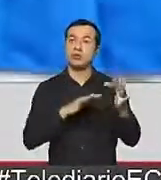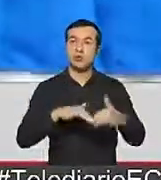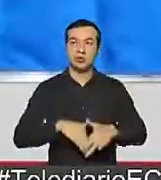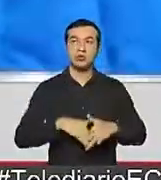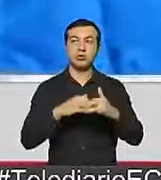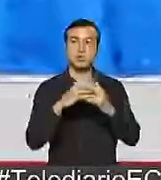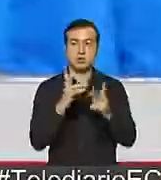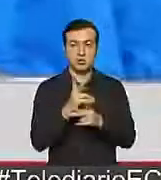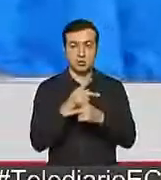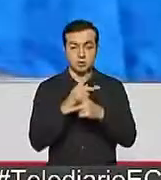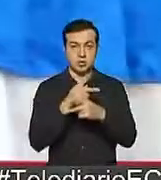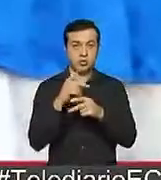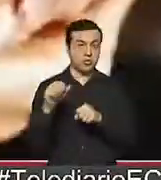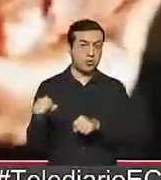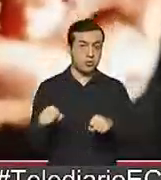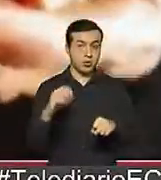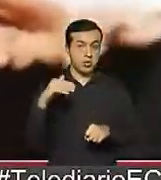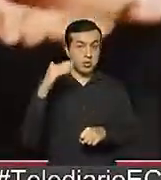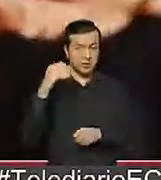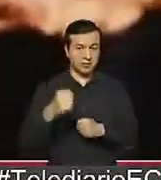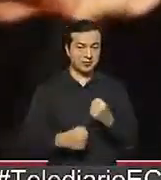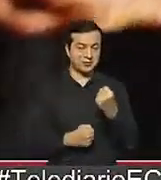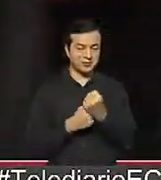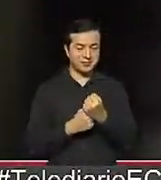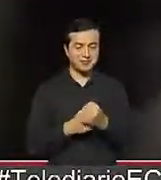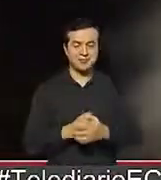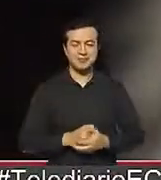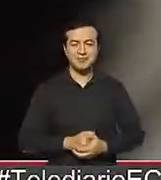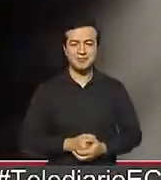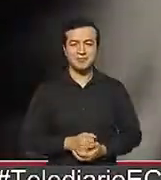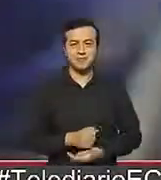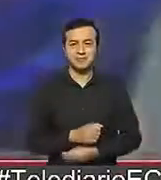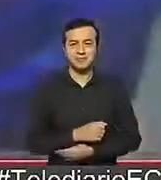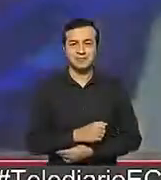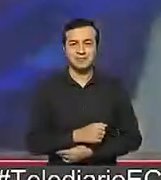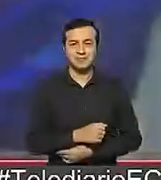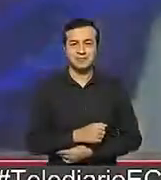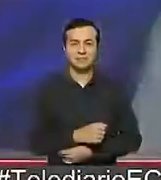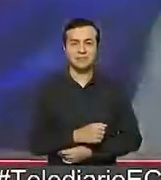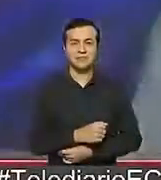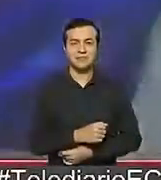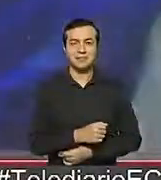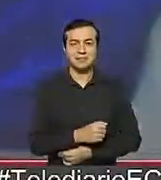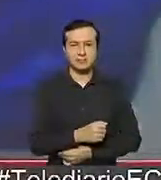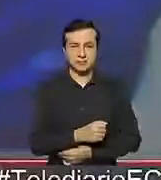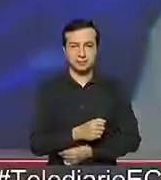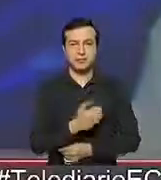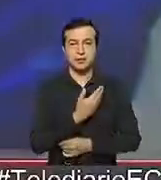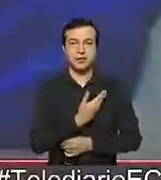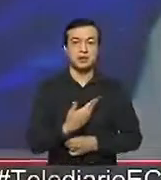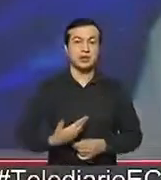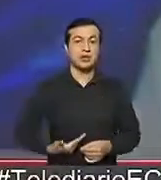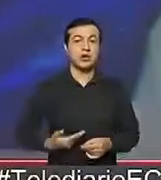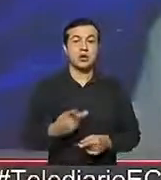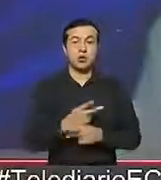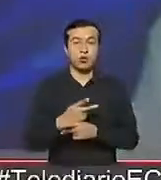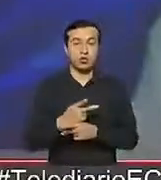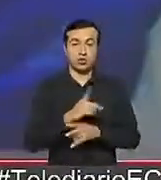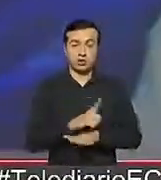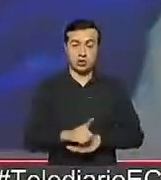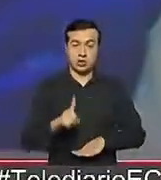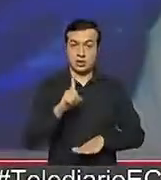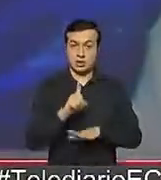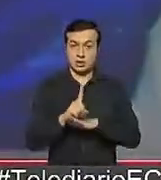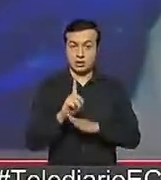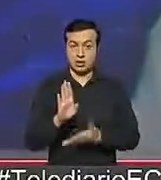reactivación productiva post-terremoto. César Eduarte, Medios Públicos. Según el presidente del Consejo Directivo del IES,